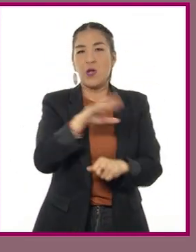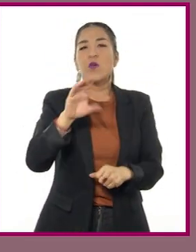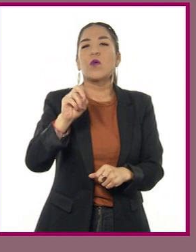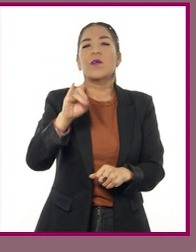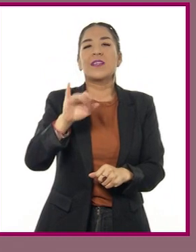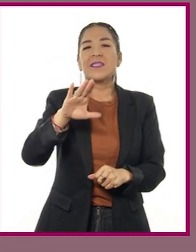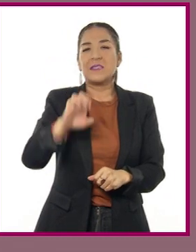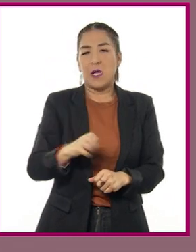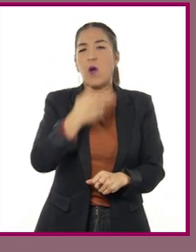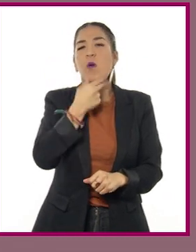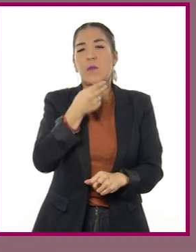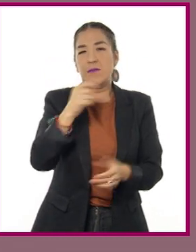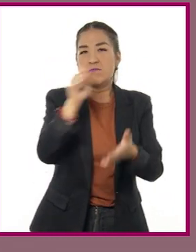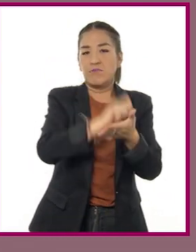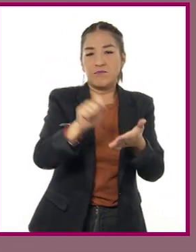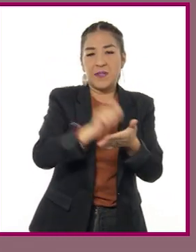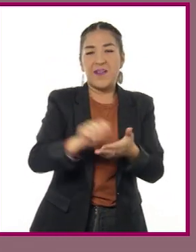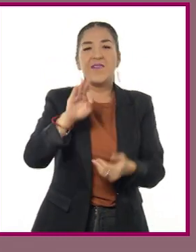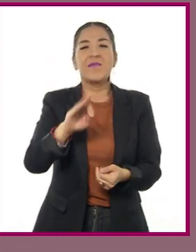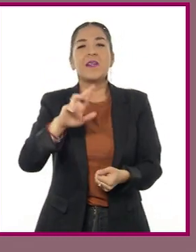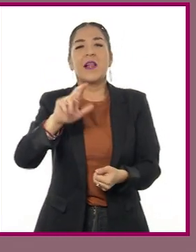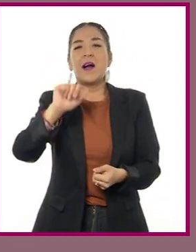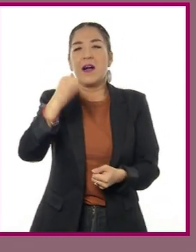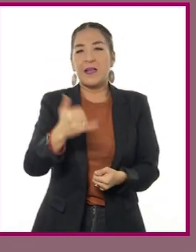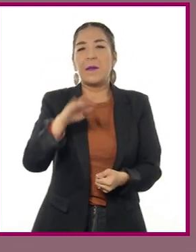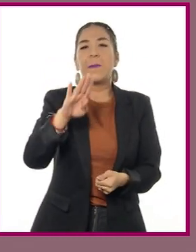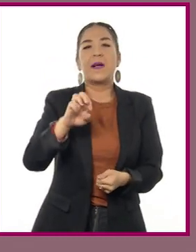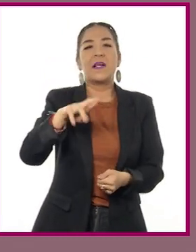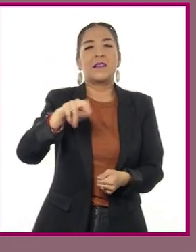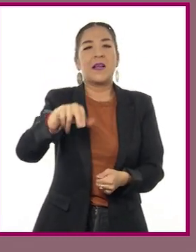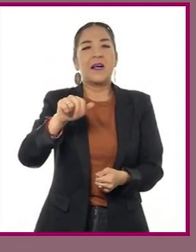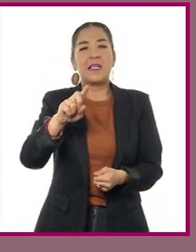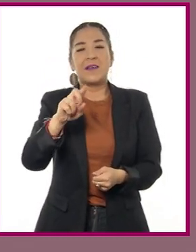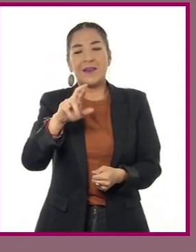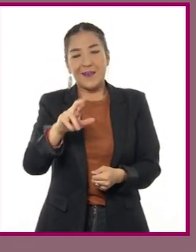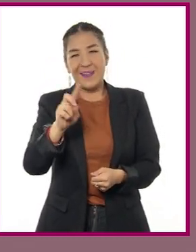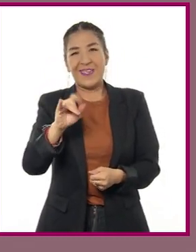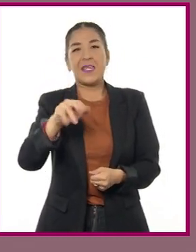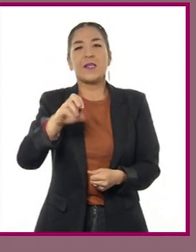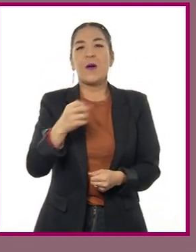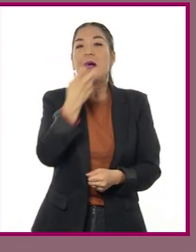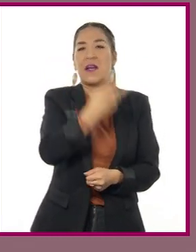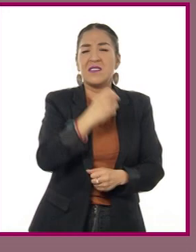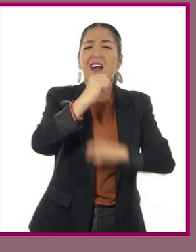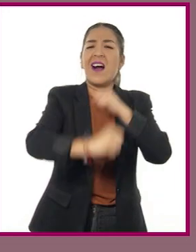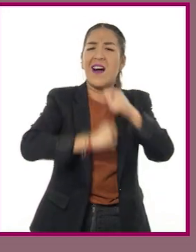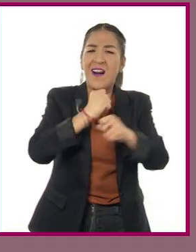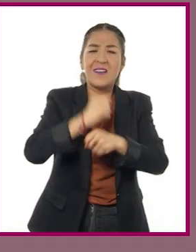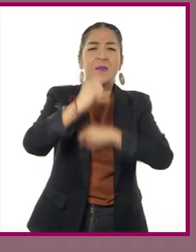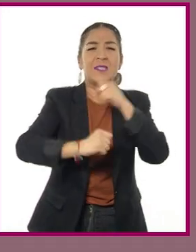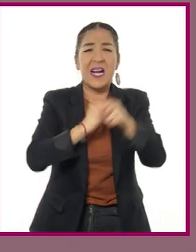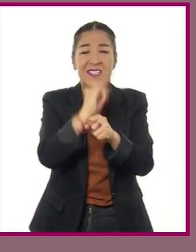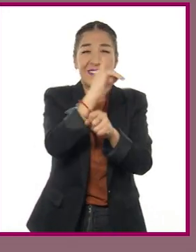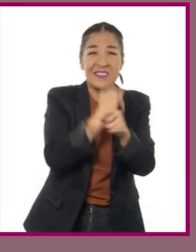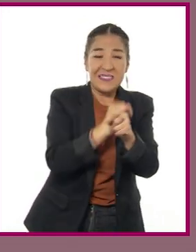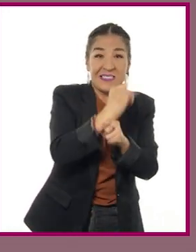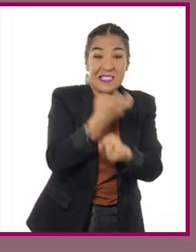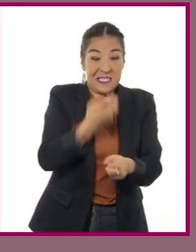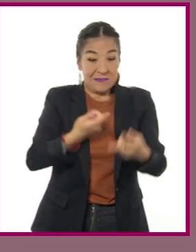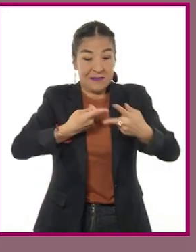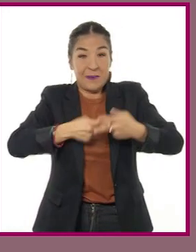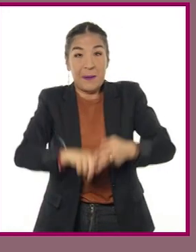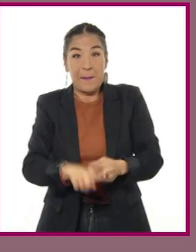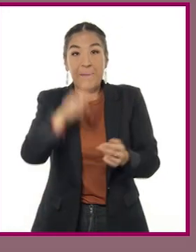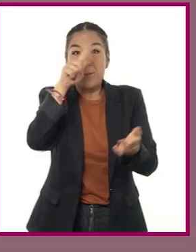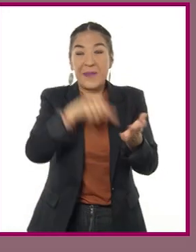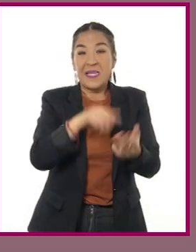Fray Bernardino de Sahagún y es el resultado de varios años de investigación que iniciaron en 1547